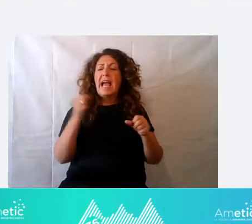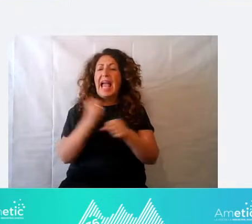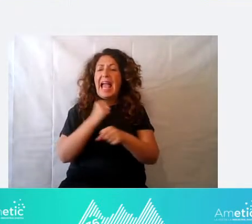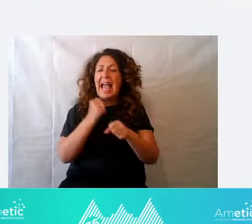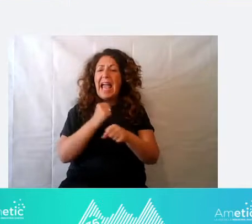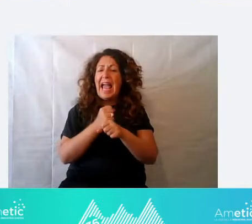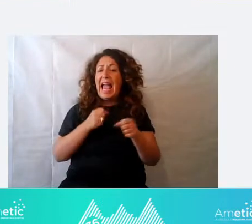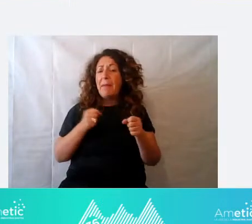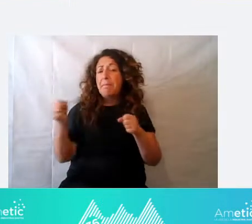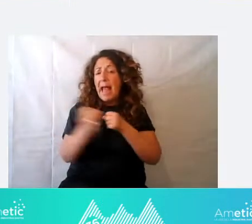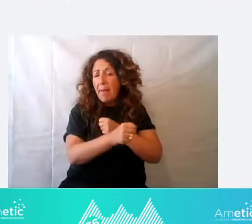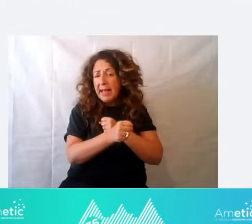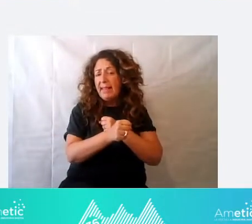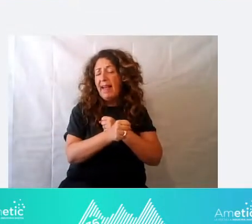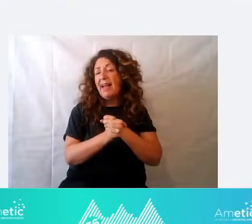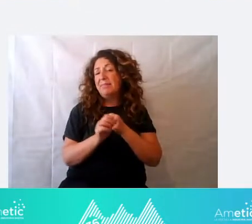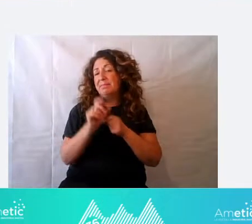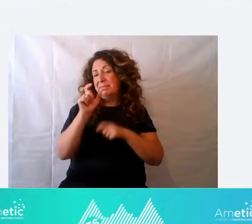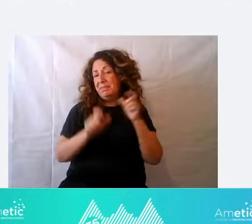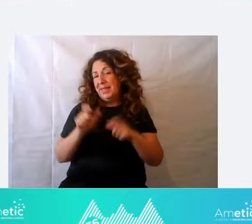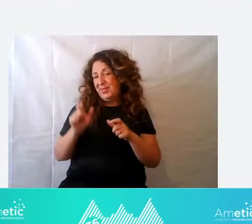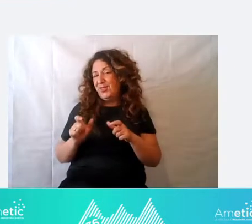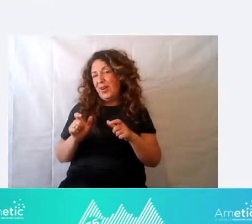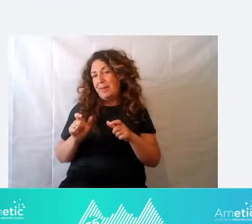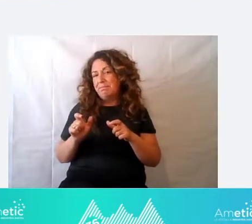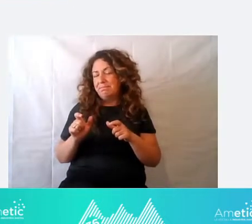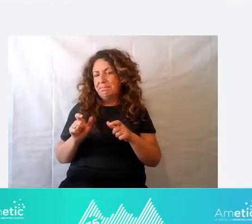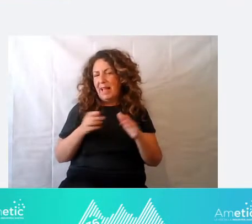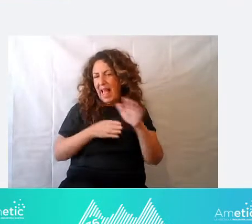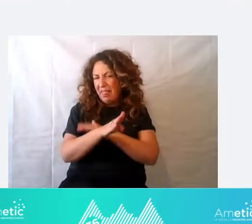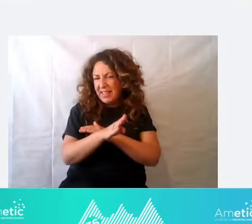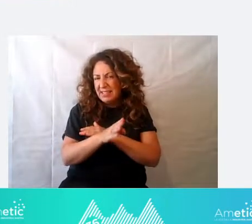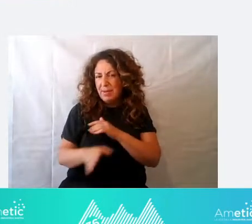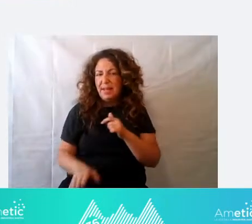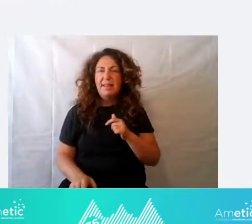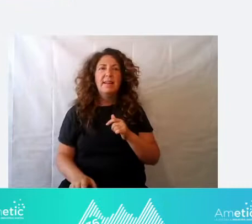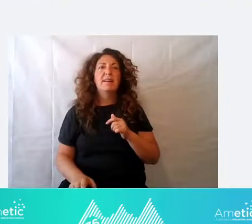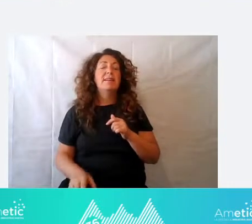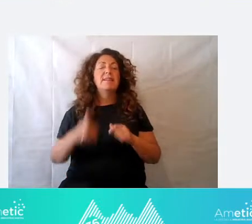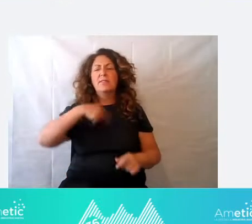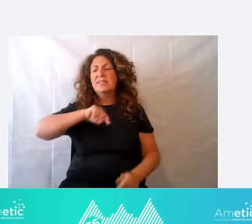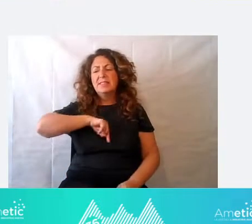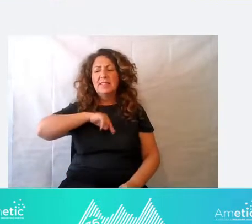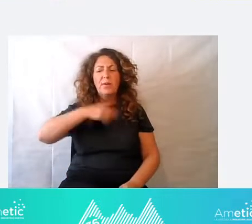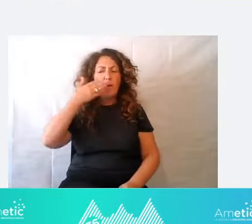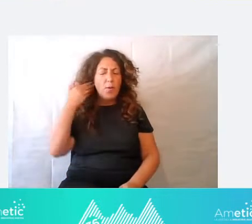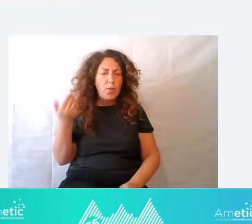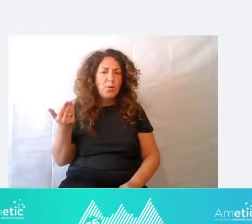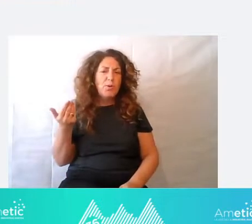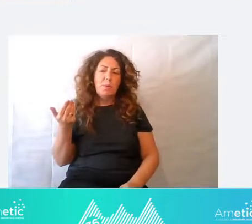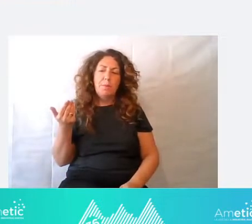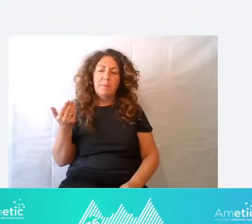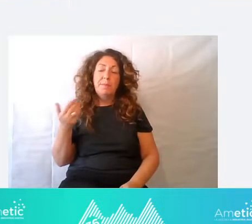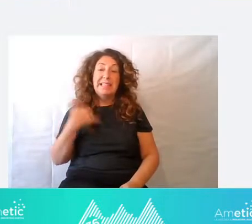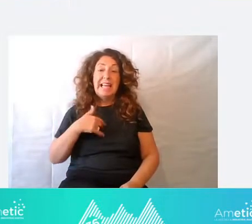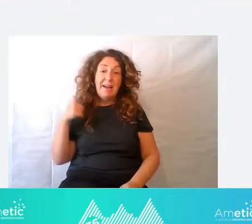accesibilidad vamos nos sentimos muy cómodos y muy orgullosos y muy motivados para llevar 10 años